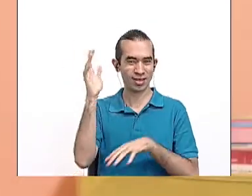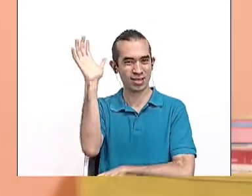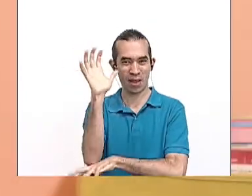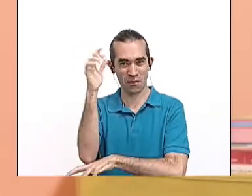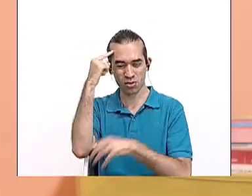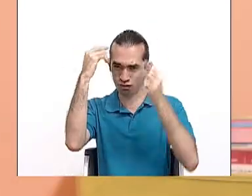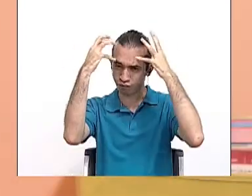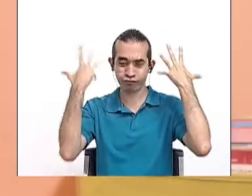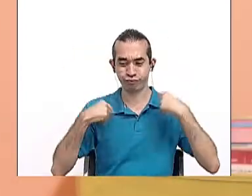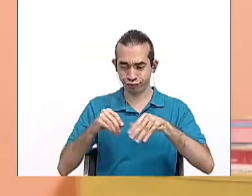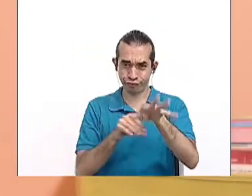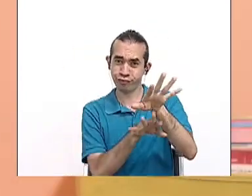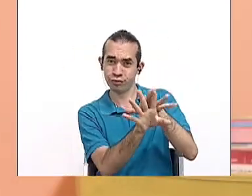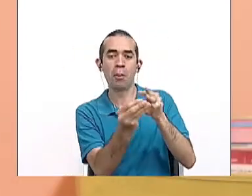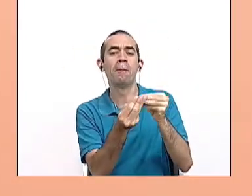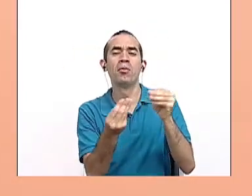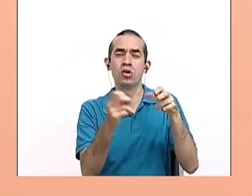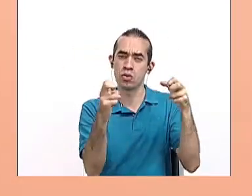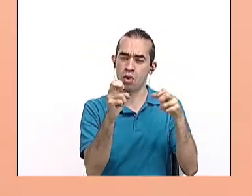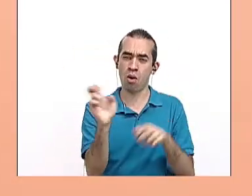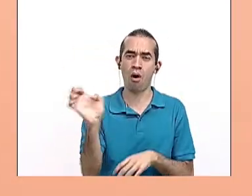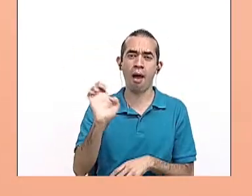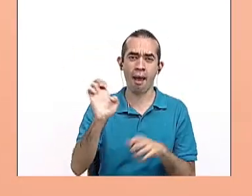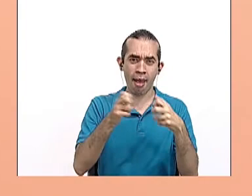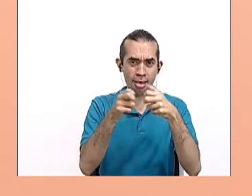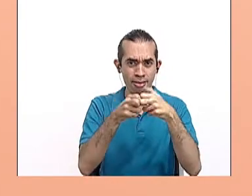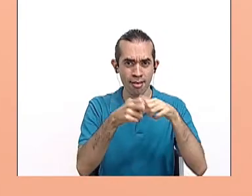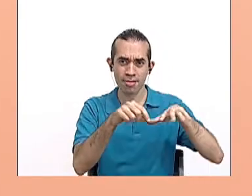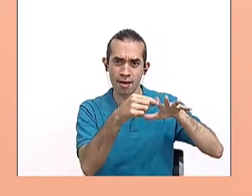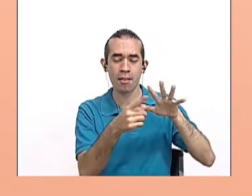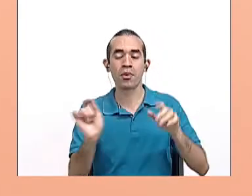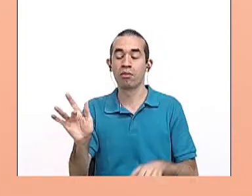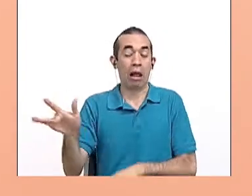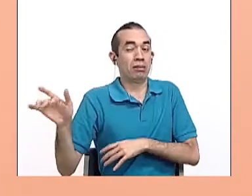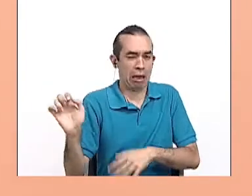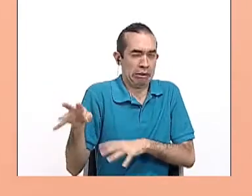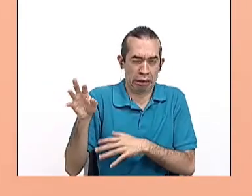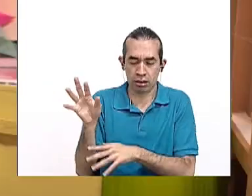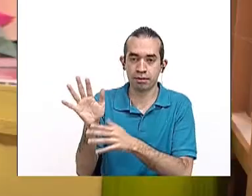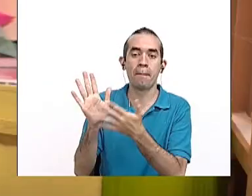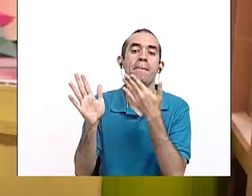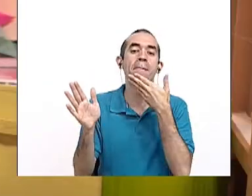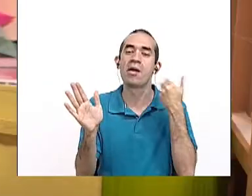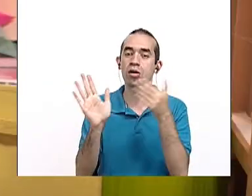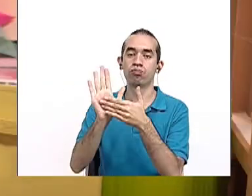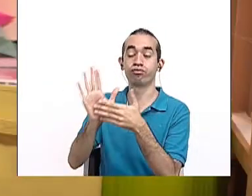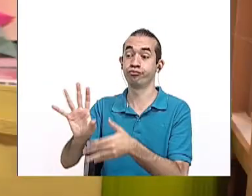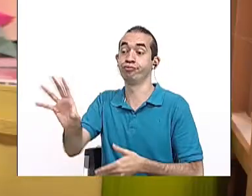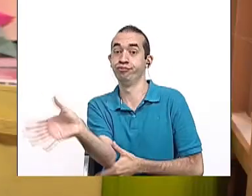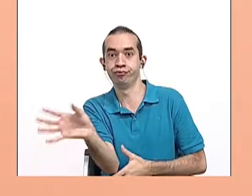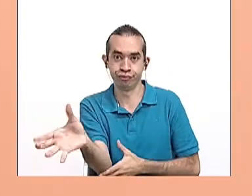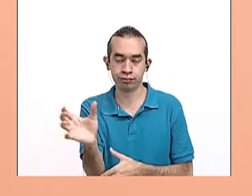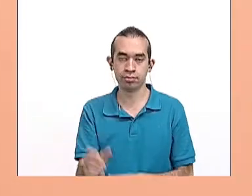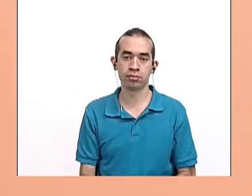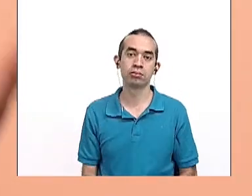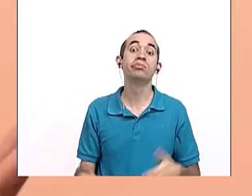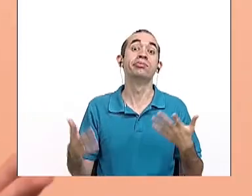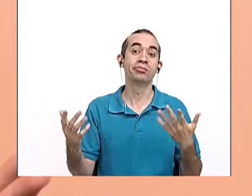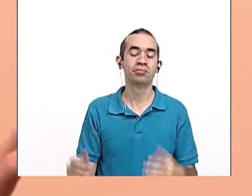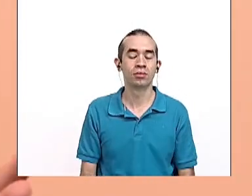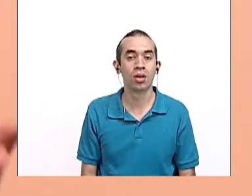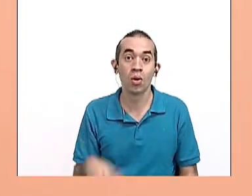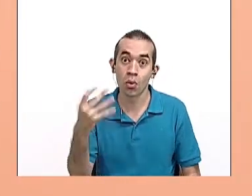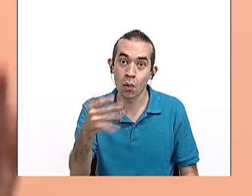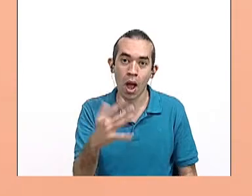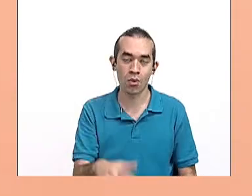presentan muchas cargas eléctricas allí, ocasionando accidentes electroestáticos involuntarios. Increíble, ¿verdad? Como un